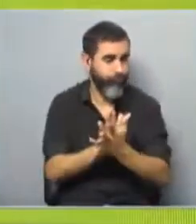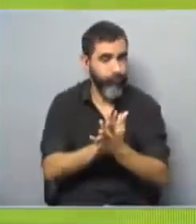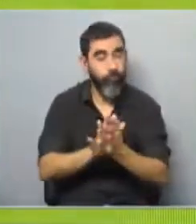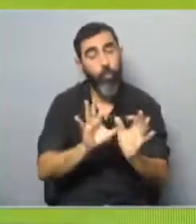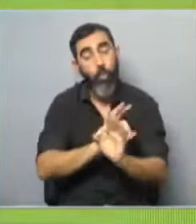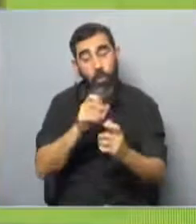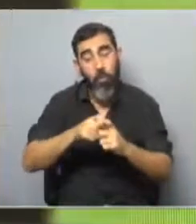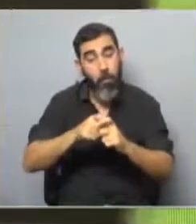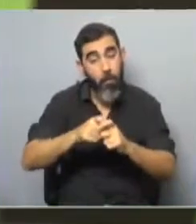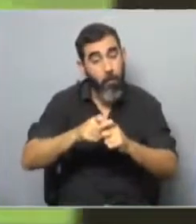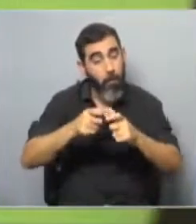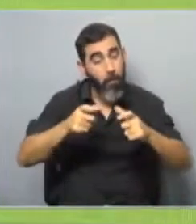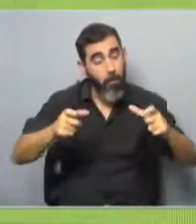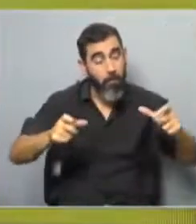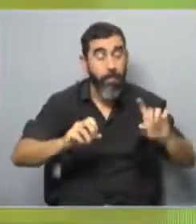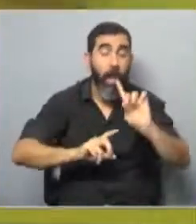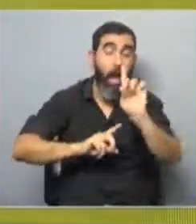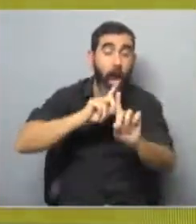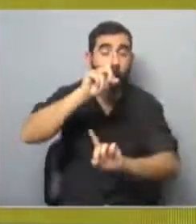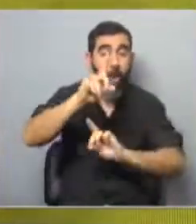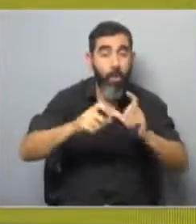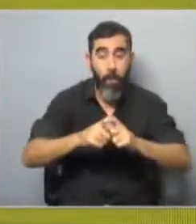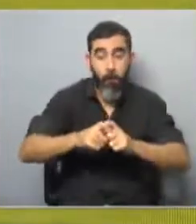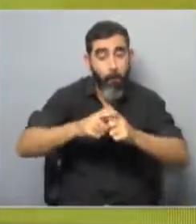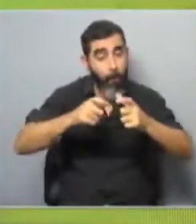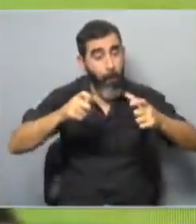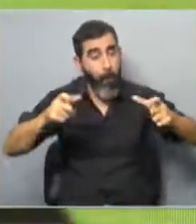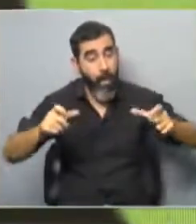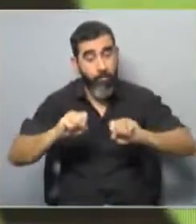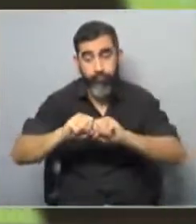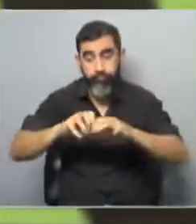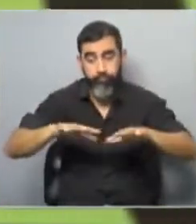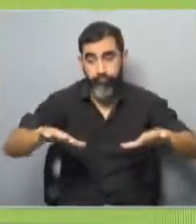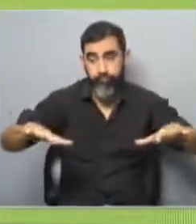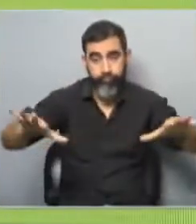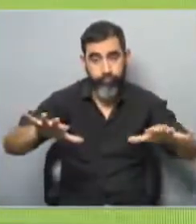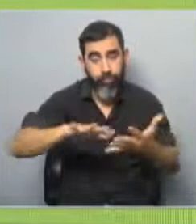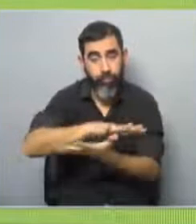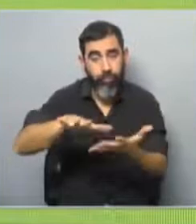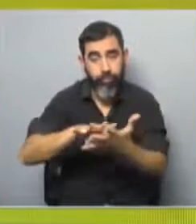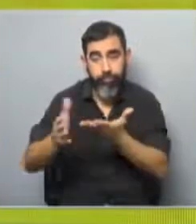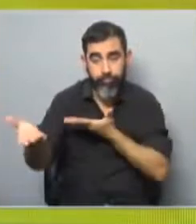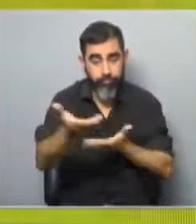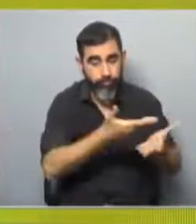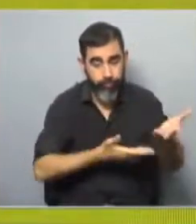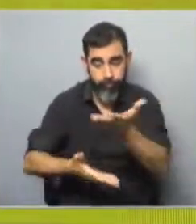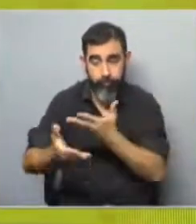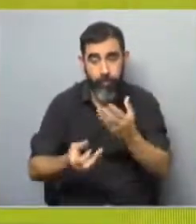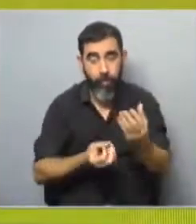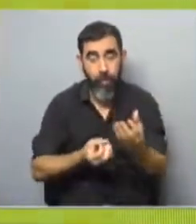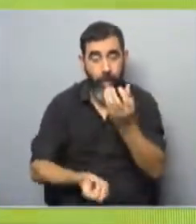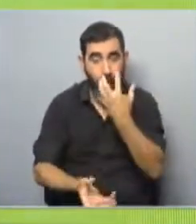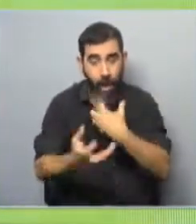otras prosperan, y algunas, al aumentar su abundancia y su distribución en la región, comienzan a interactuar con la fauna nativa,